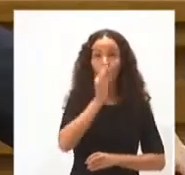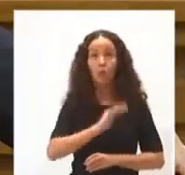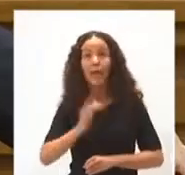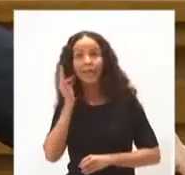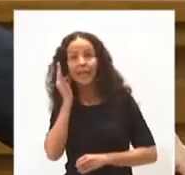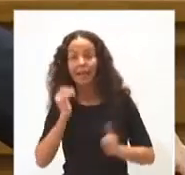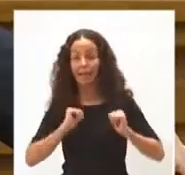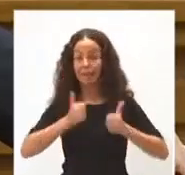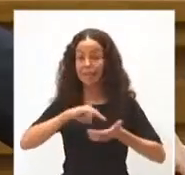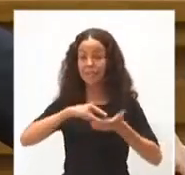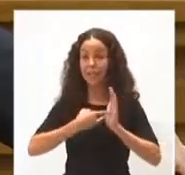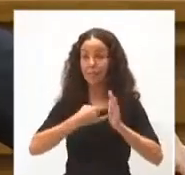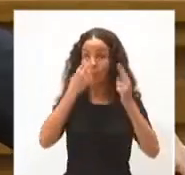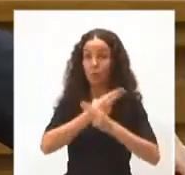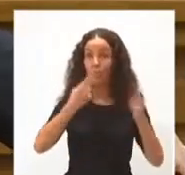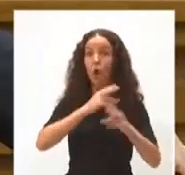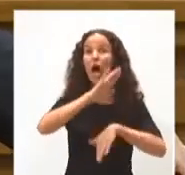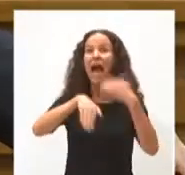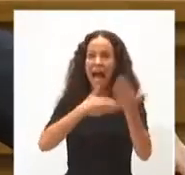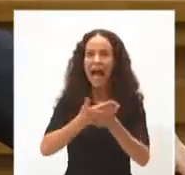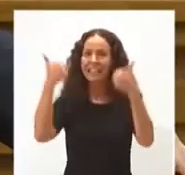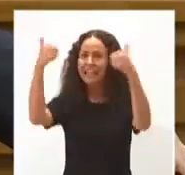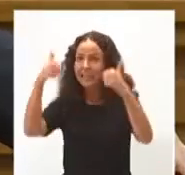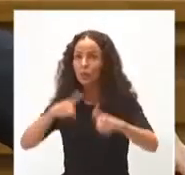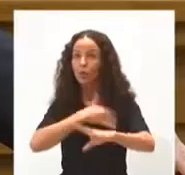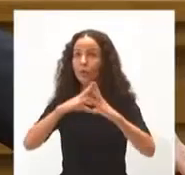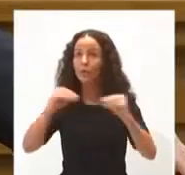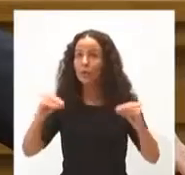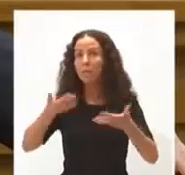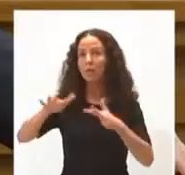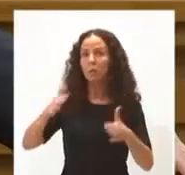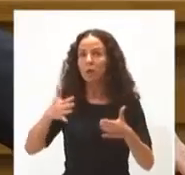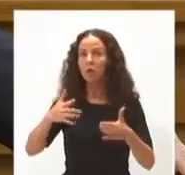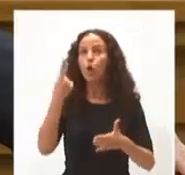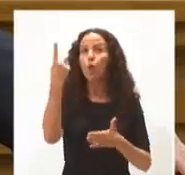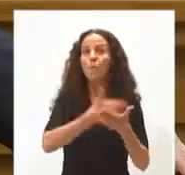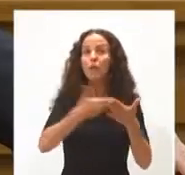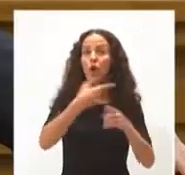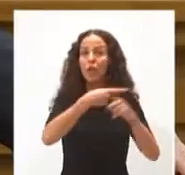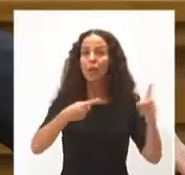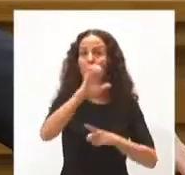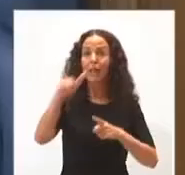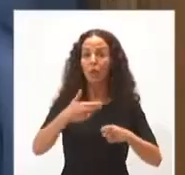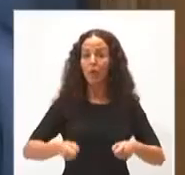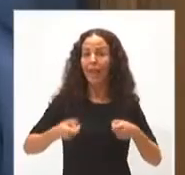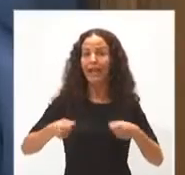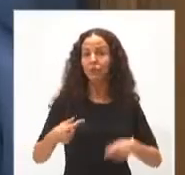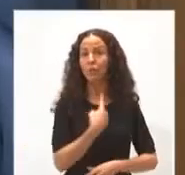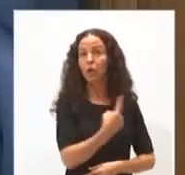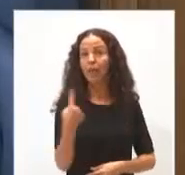empieza en el sistema público hasta que se titula universidad por término medio viene a costar un millón y medio de euros